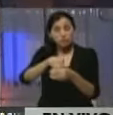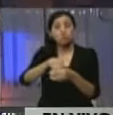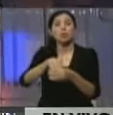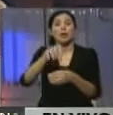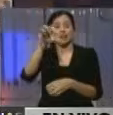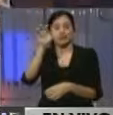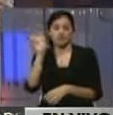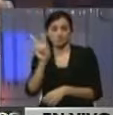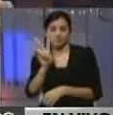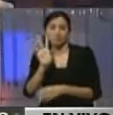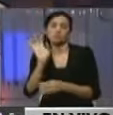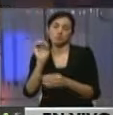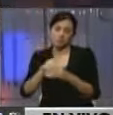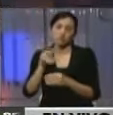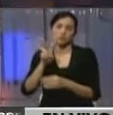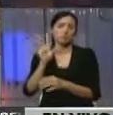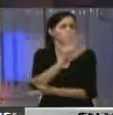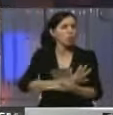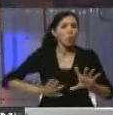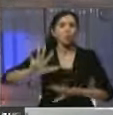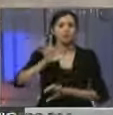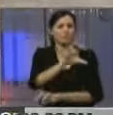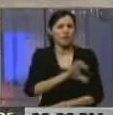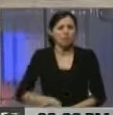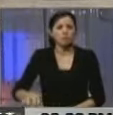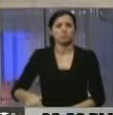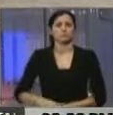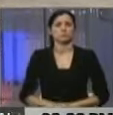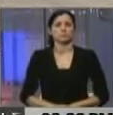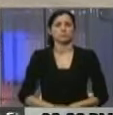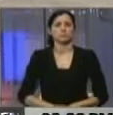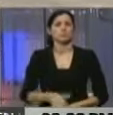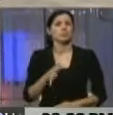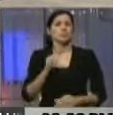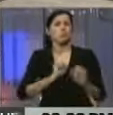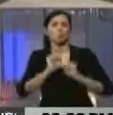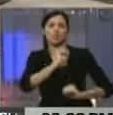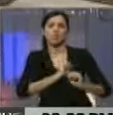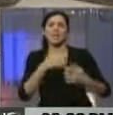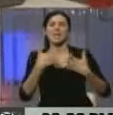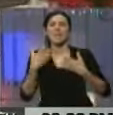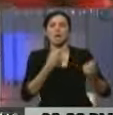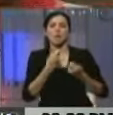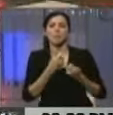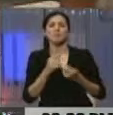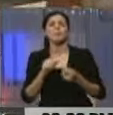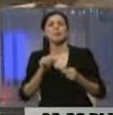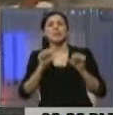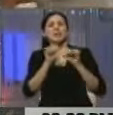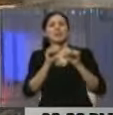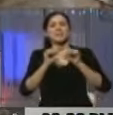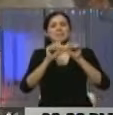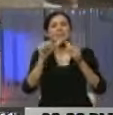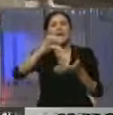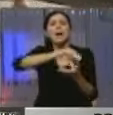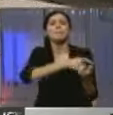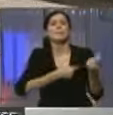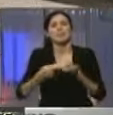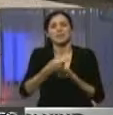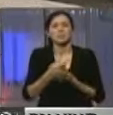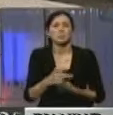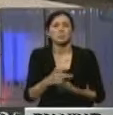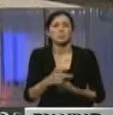nacionales en todo este tema de la guerra económica y del capitalismo criminal que le han impuesto al